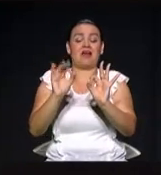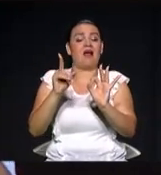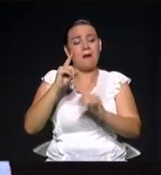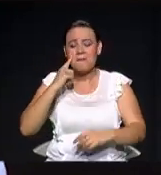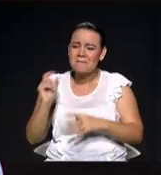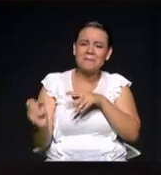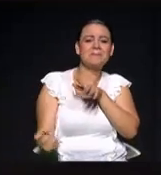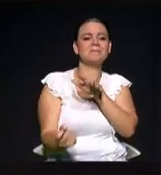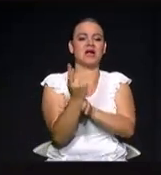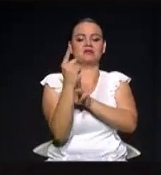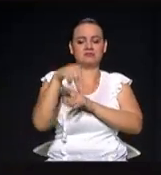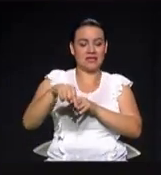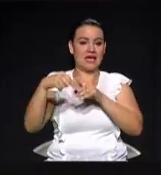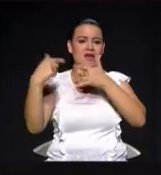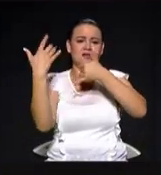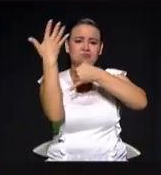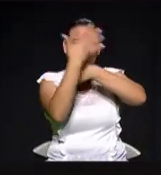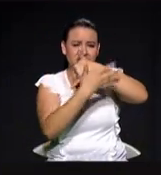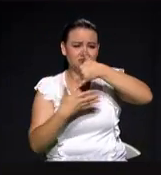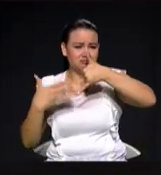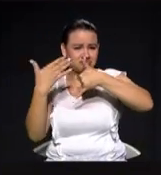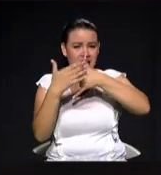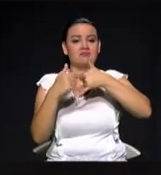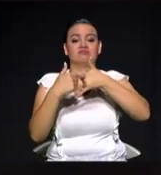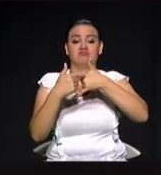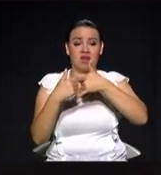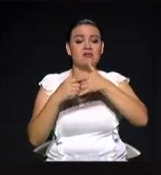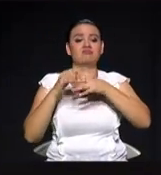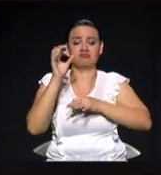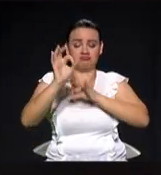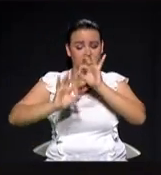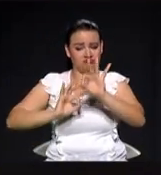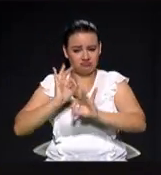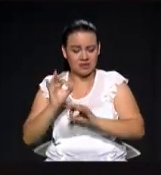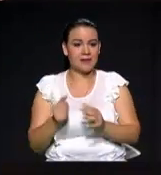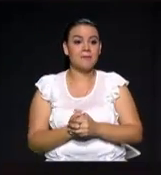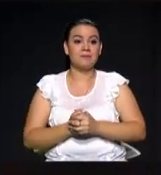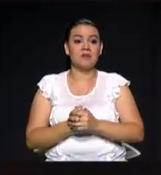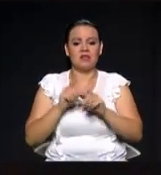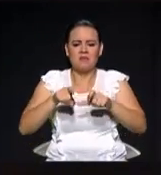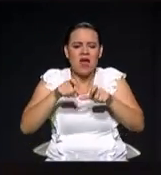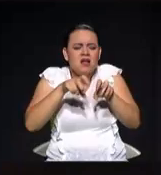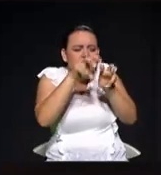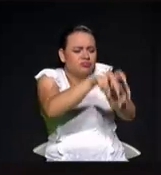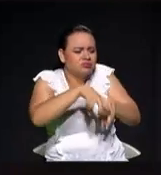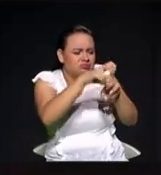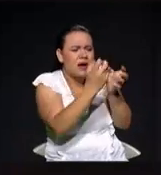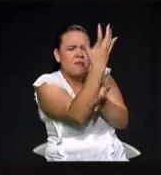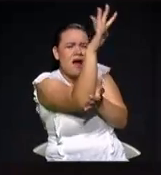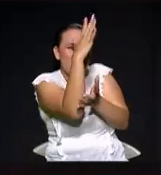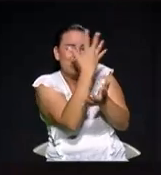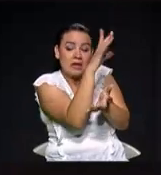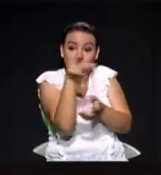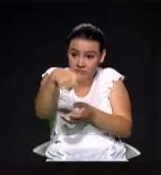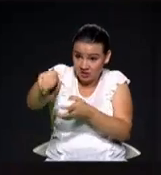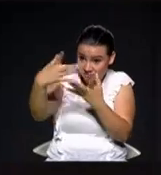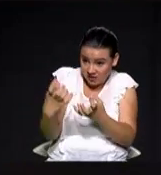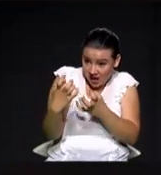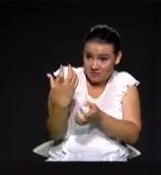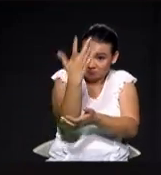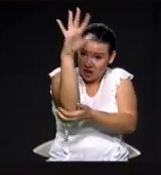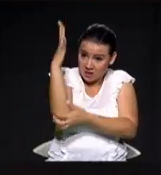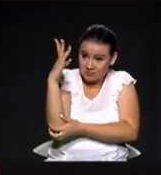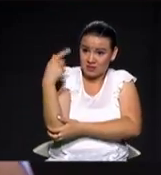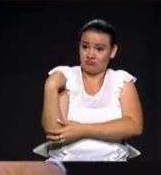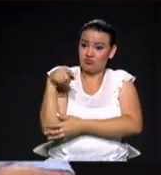ecológicas del país y además no van a tener un vivero municipal para donar árboles para todas las personas para que sembremos en los grandes jardines en las unidades